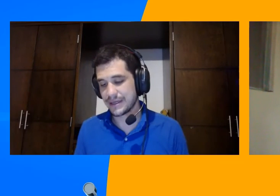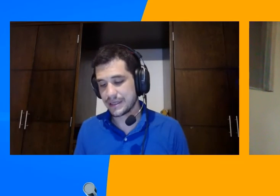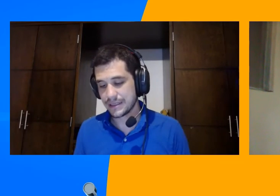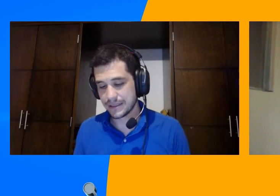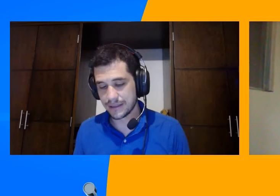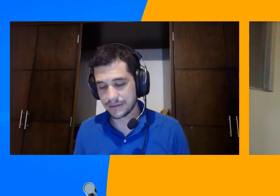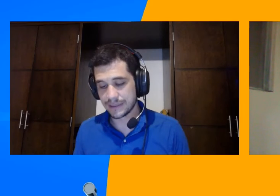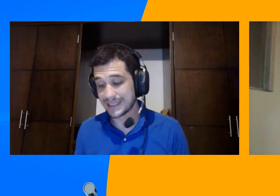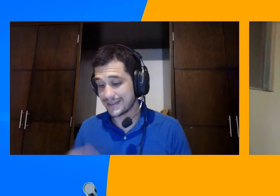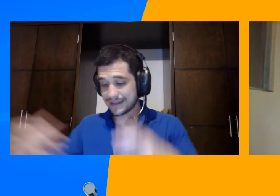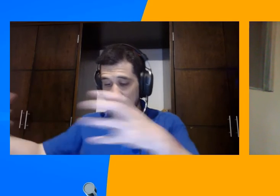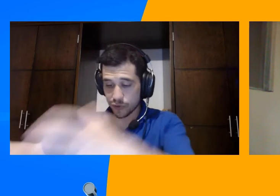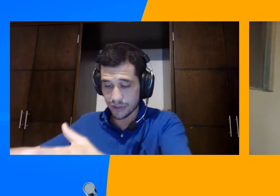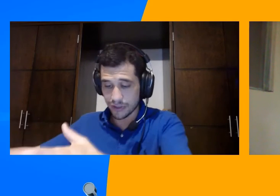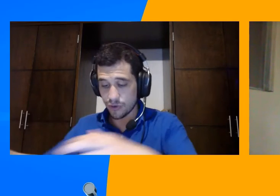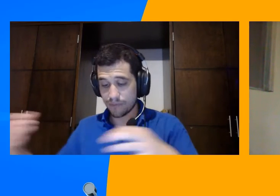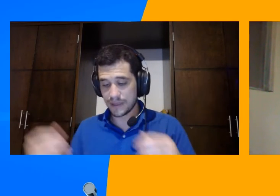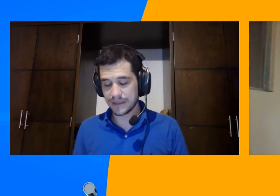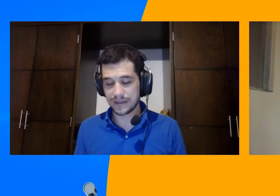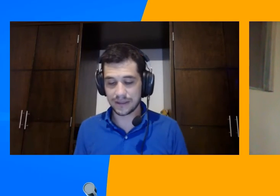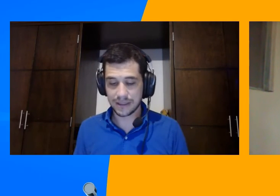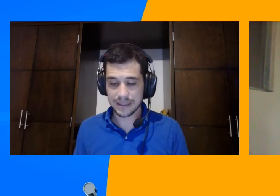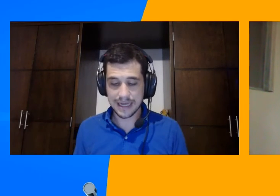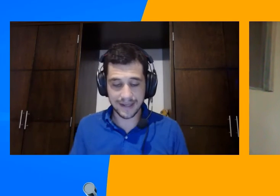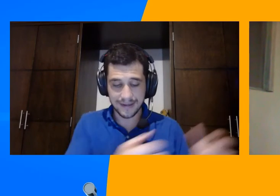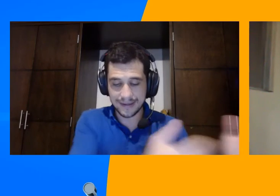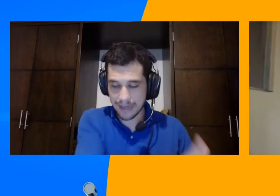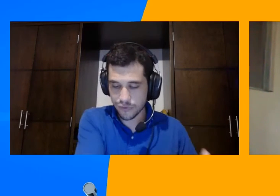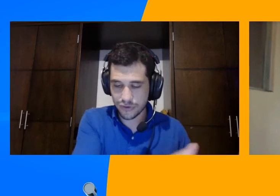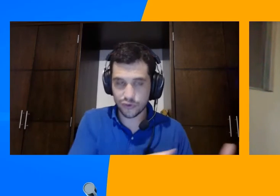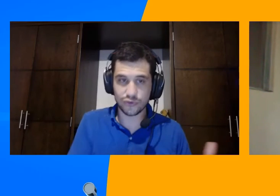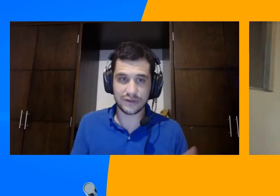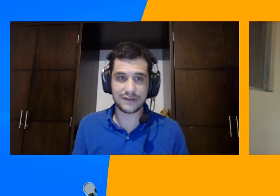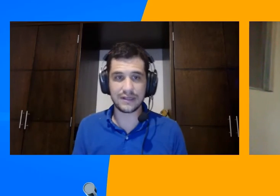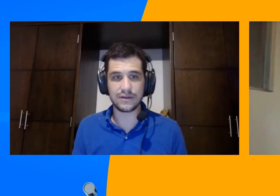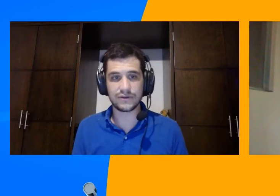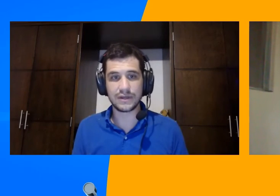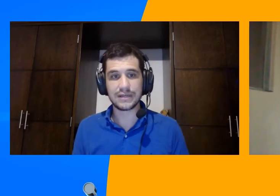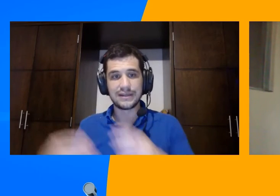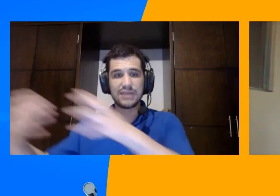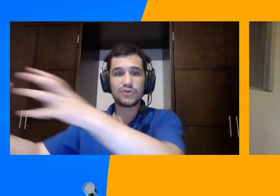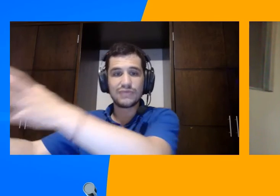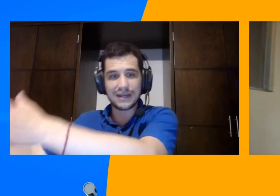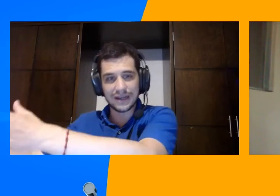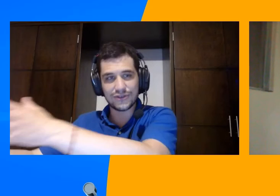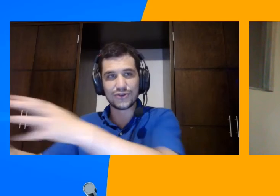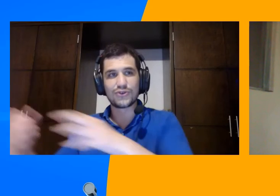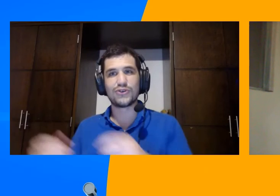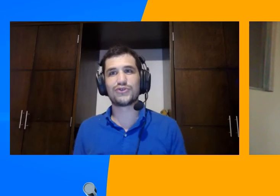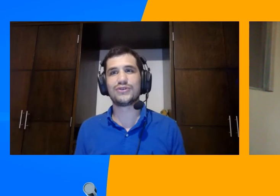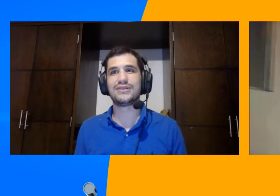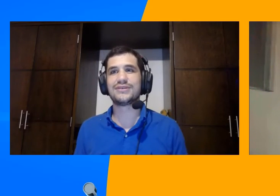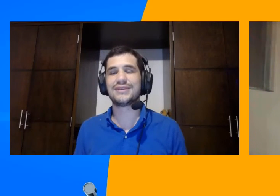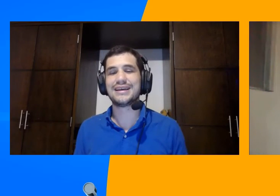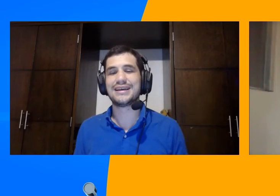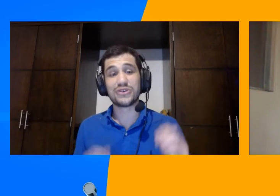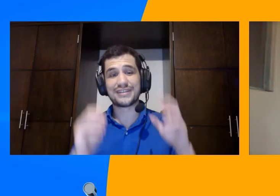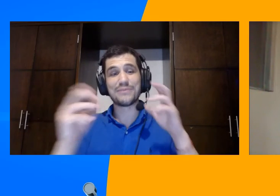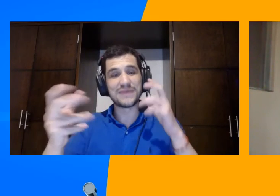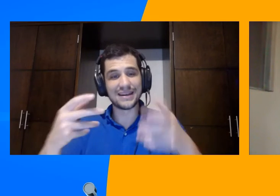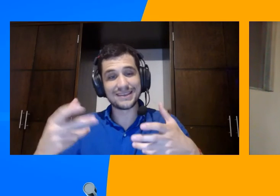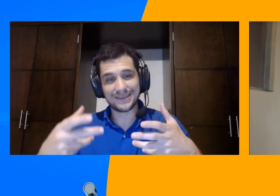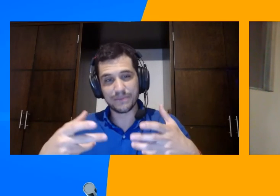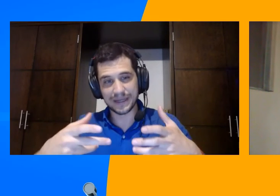sociales, necesitamos del medio ambiente, necesitamos de los utensilios, tenemos una relación con los sonidos.